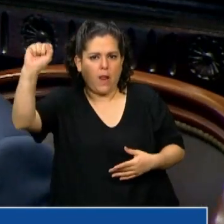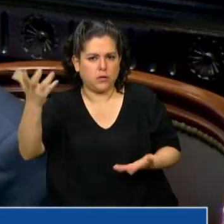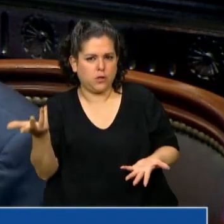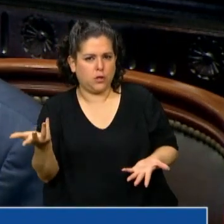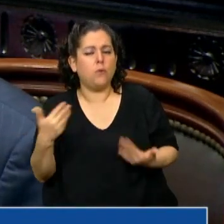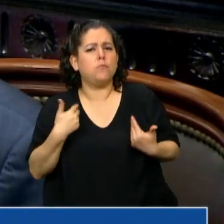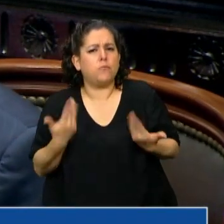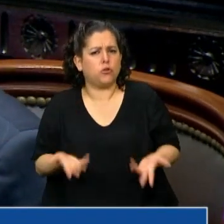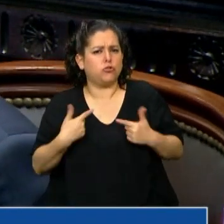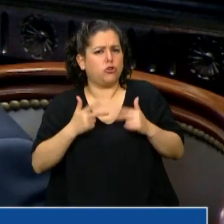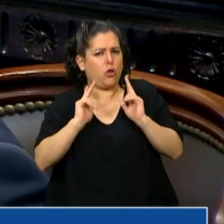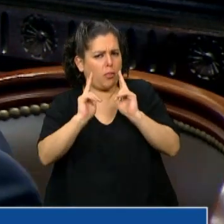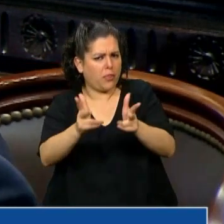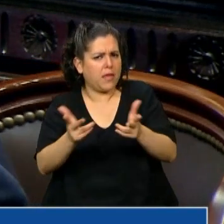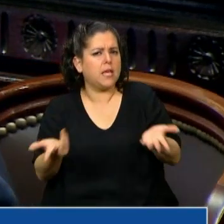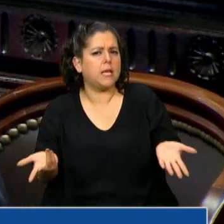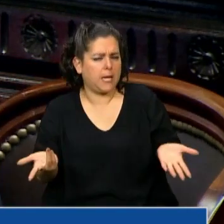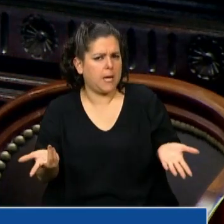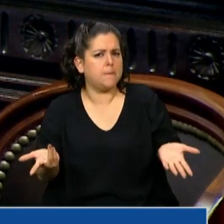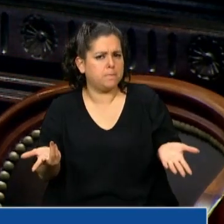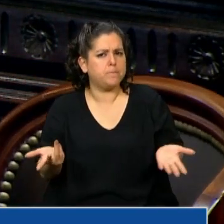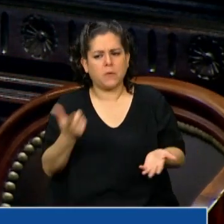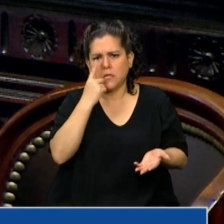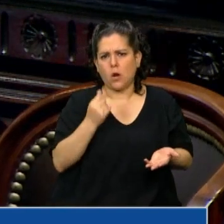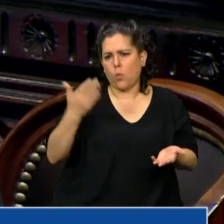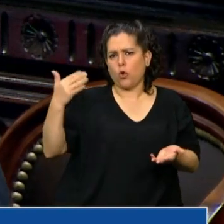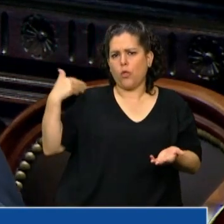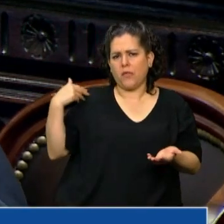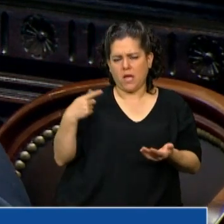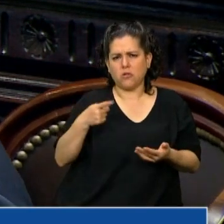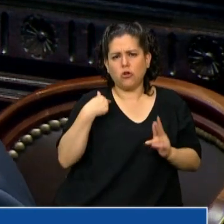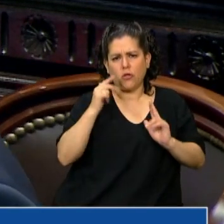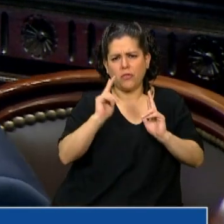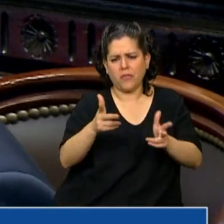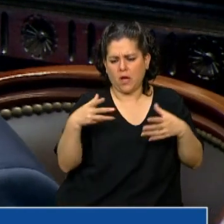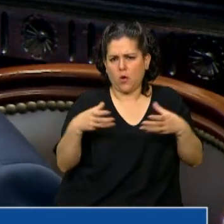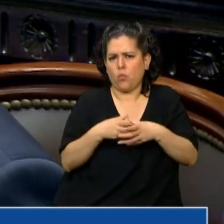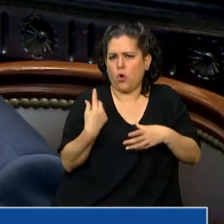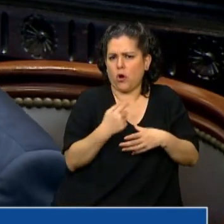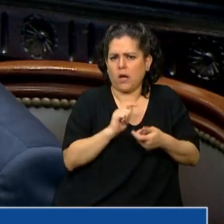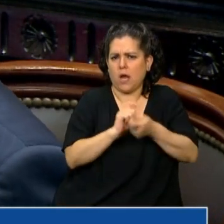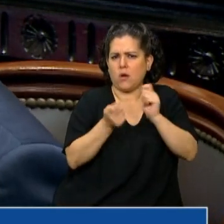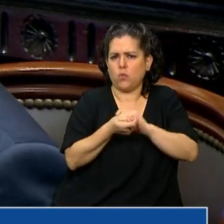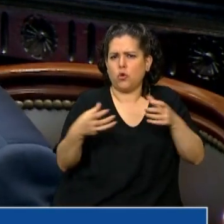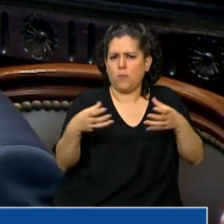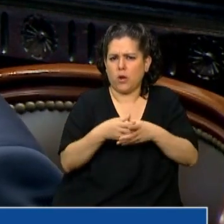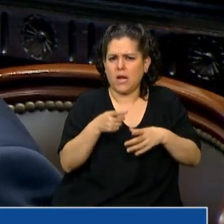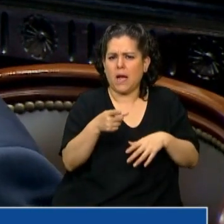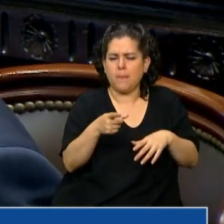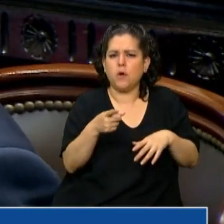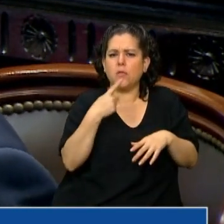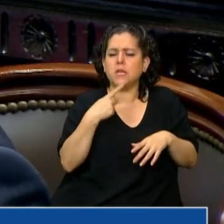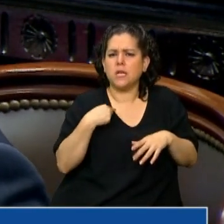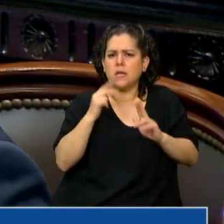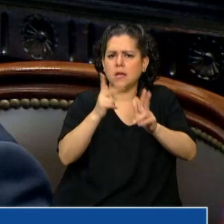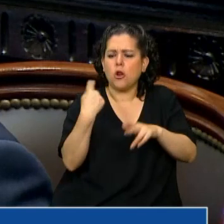eso dije días atrás, dijimos desde el interbloque de Juntos por el Cambio días atrás que